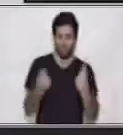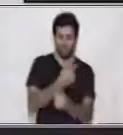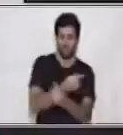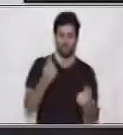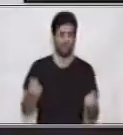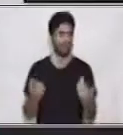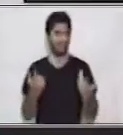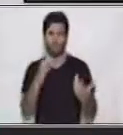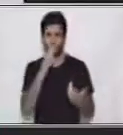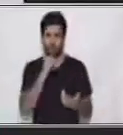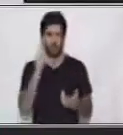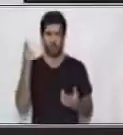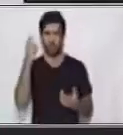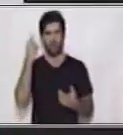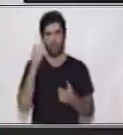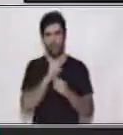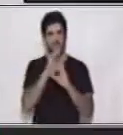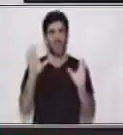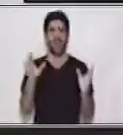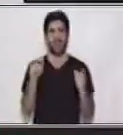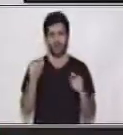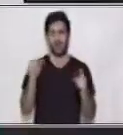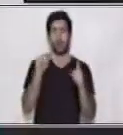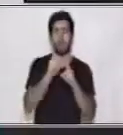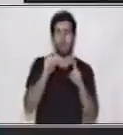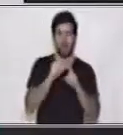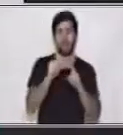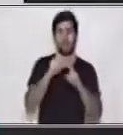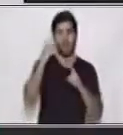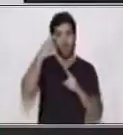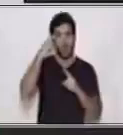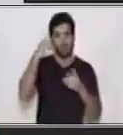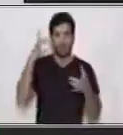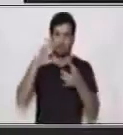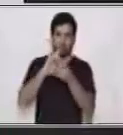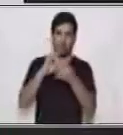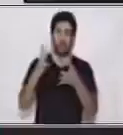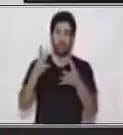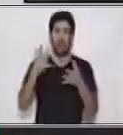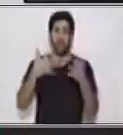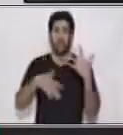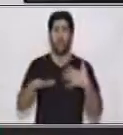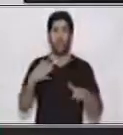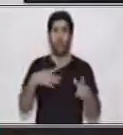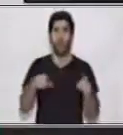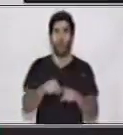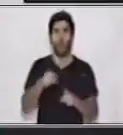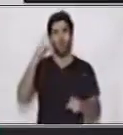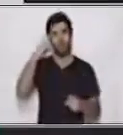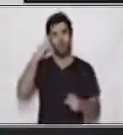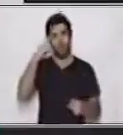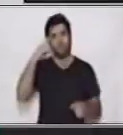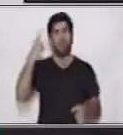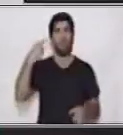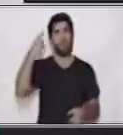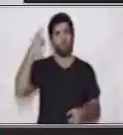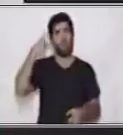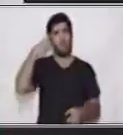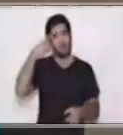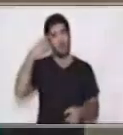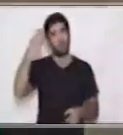das cuenta que eso también puede ser un tipo de juego de pensamiento? Es decir, involucra también la reflexión y el